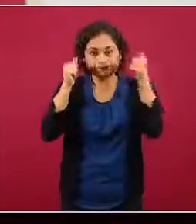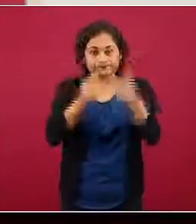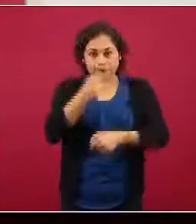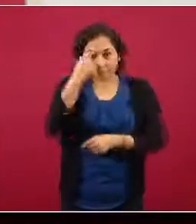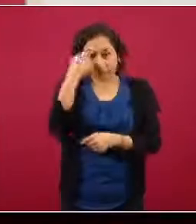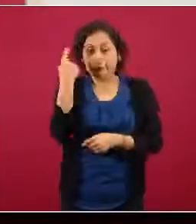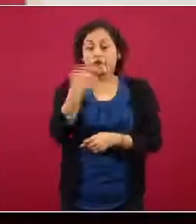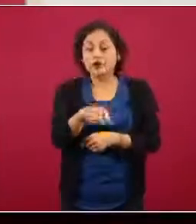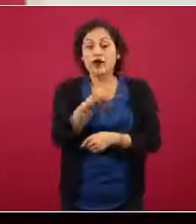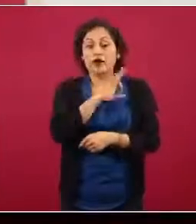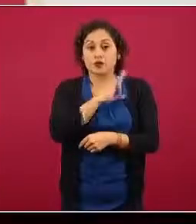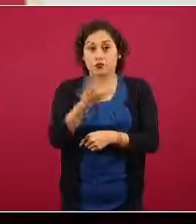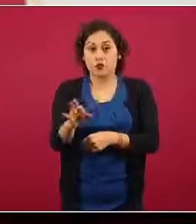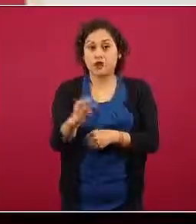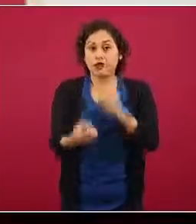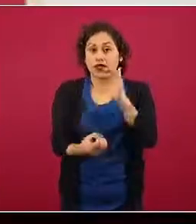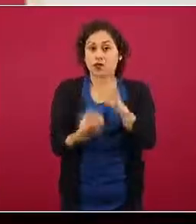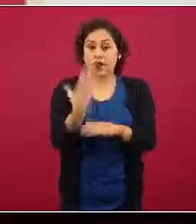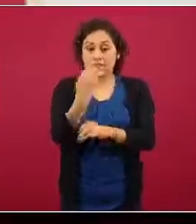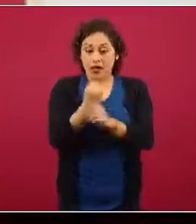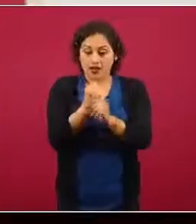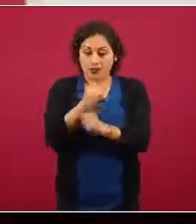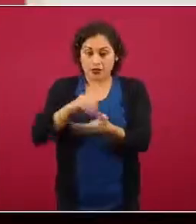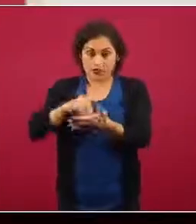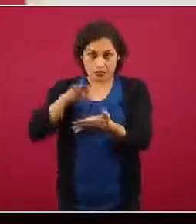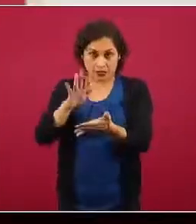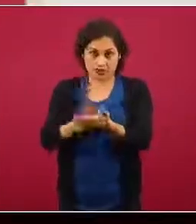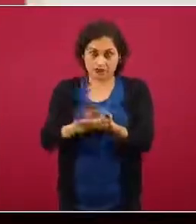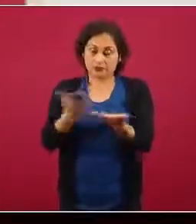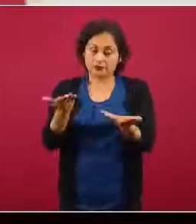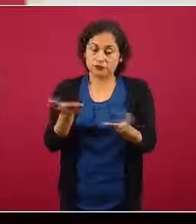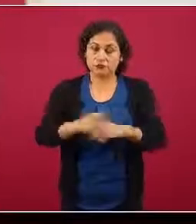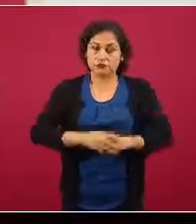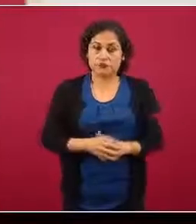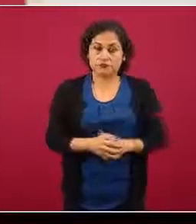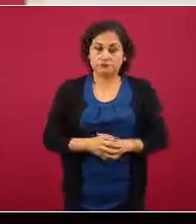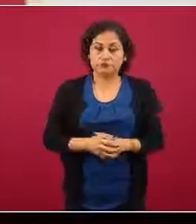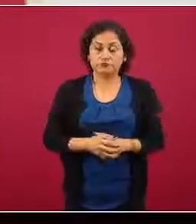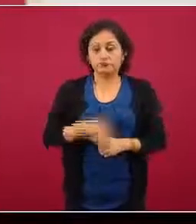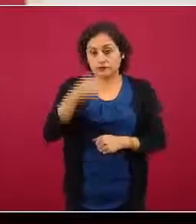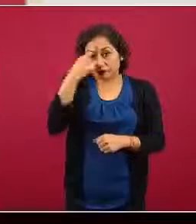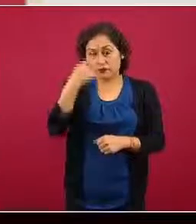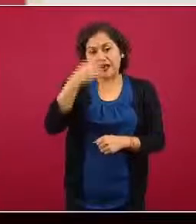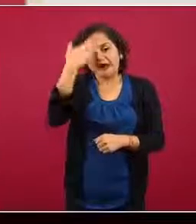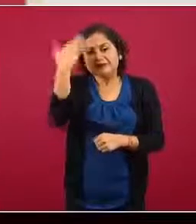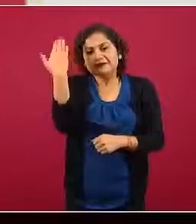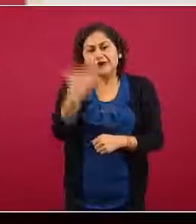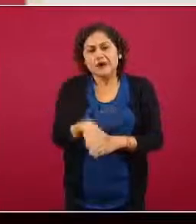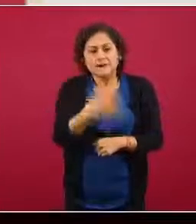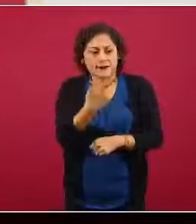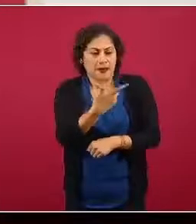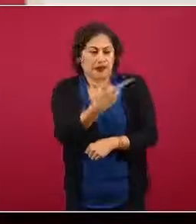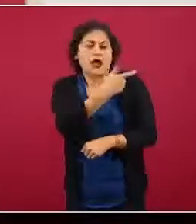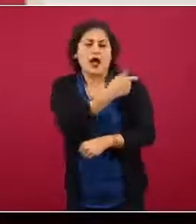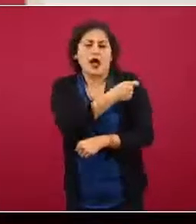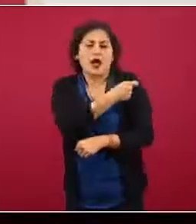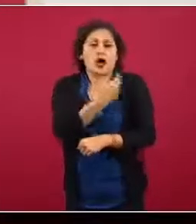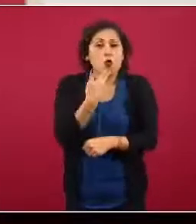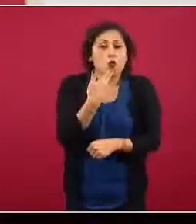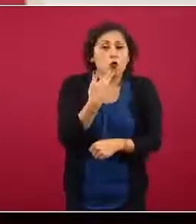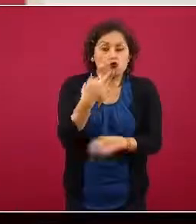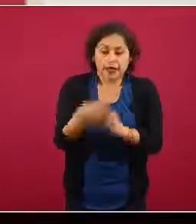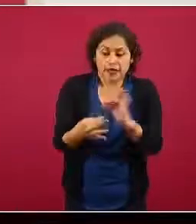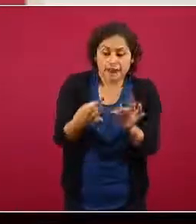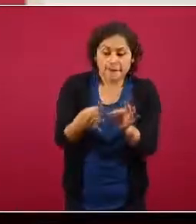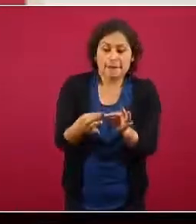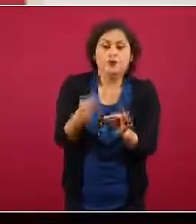se vaya actualizando los perfiles de eficacia y de seguridad, tanto de esta vacuna que ya se tiene